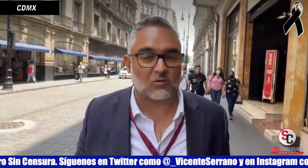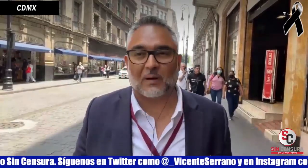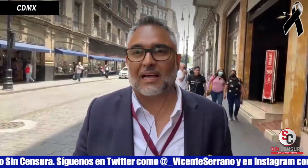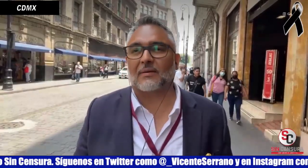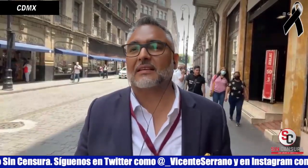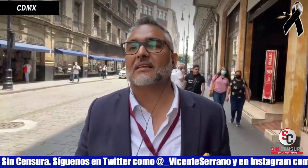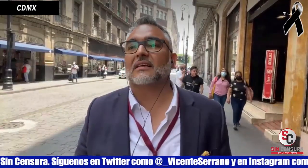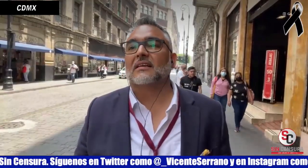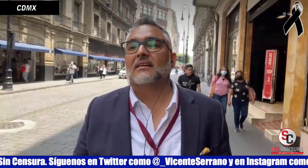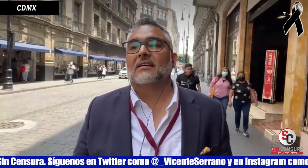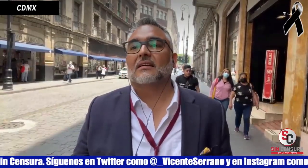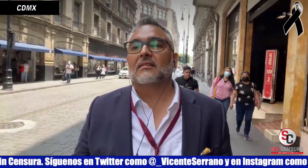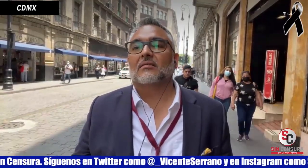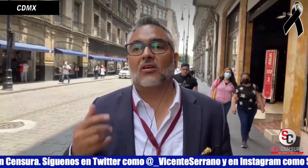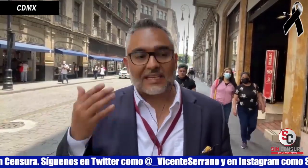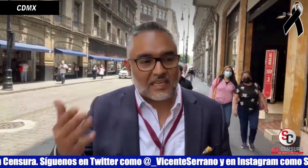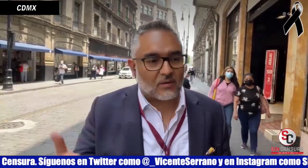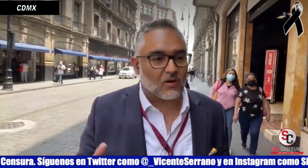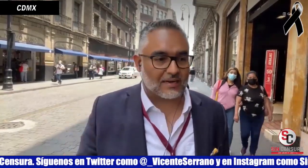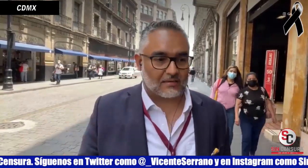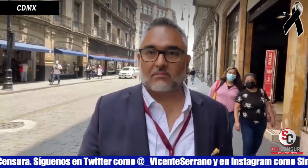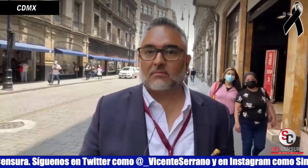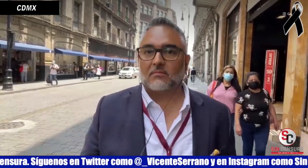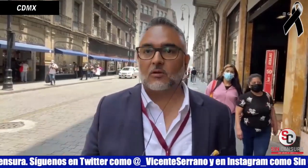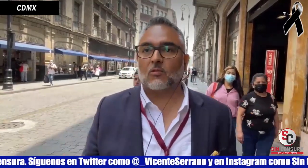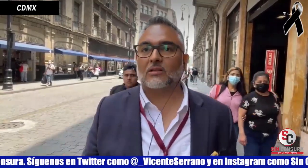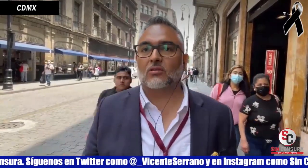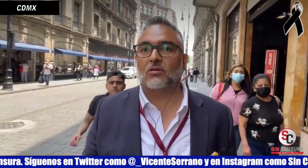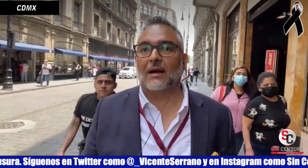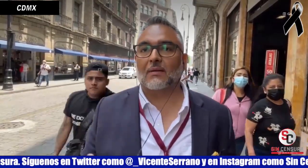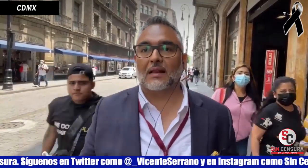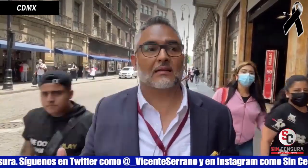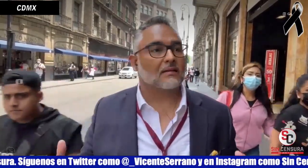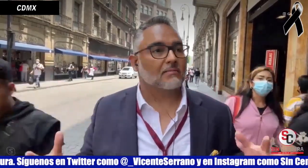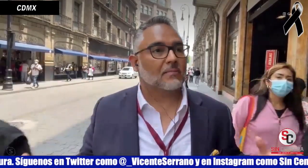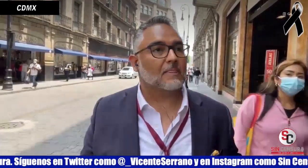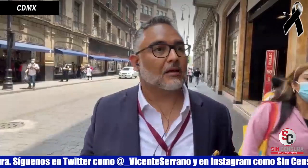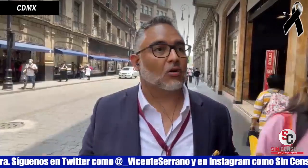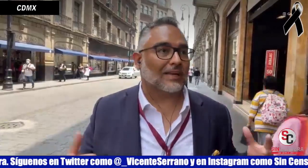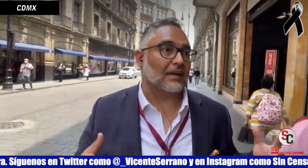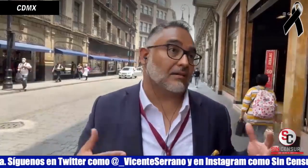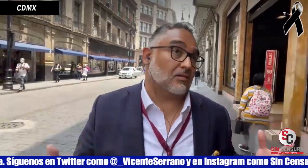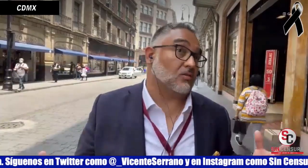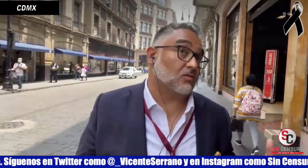recuerdo sus palabras. Creo que se equivocan cuando hablan